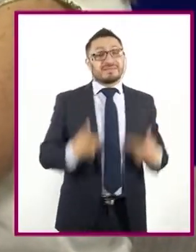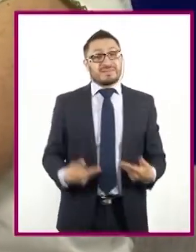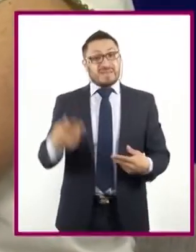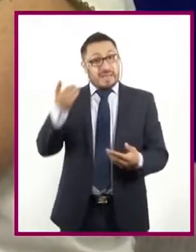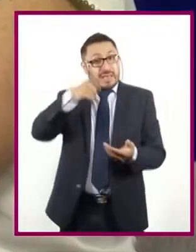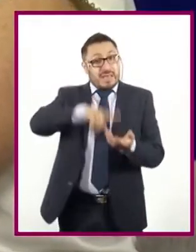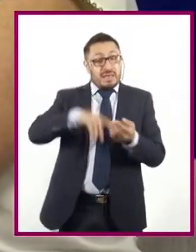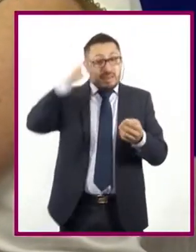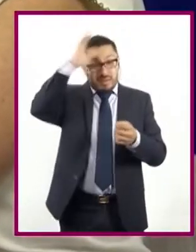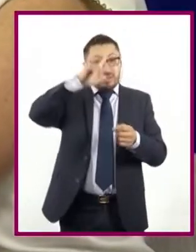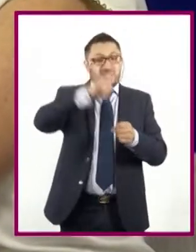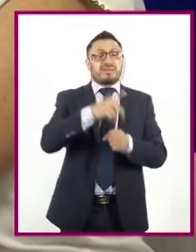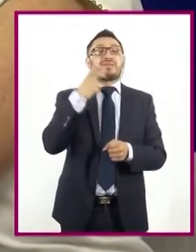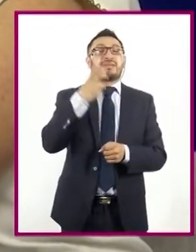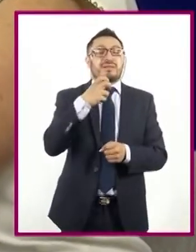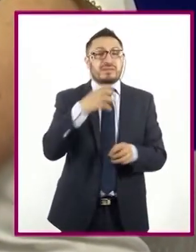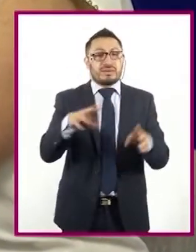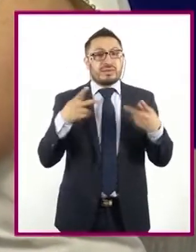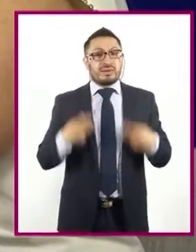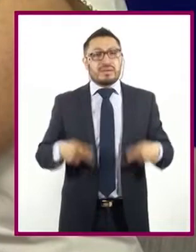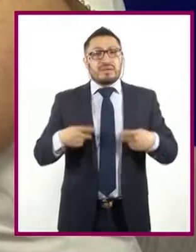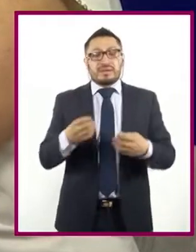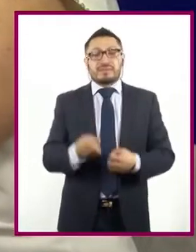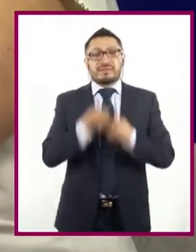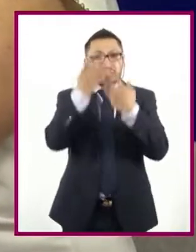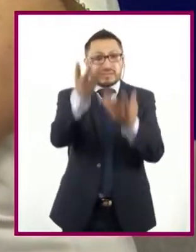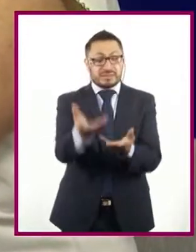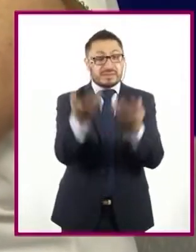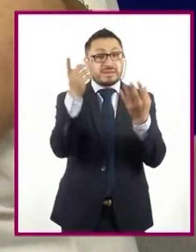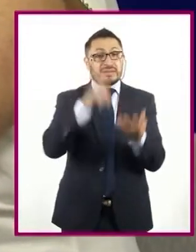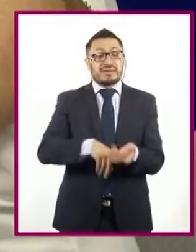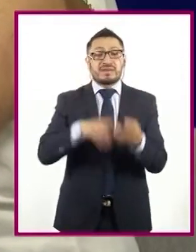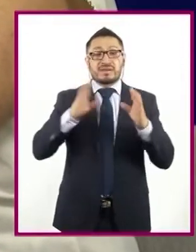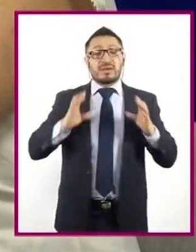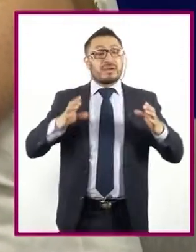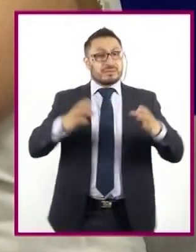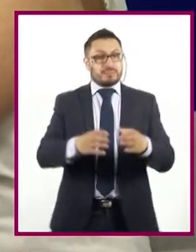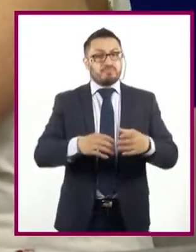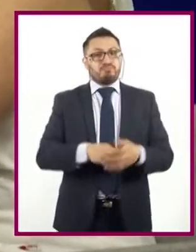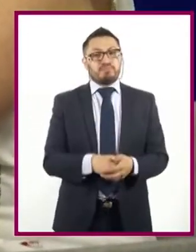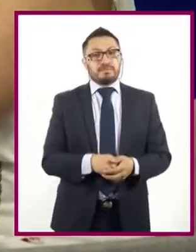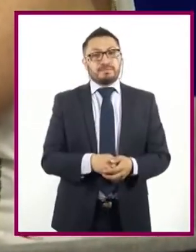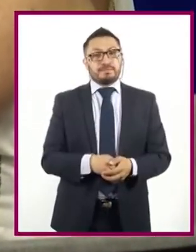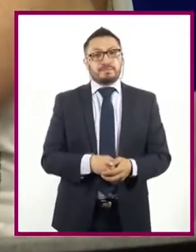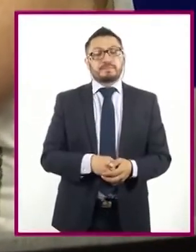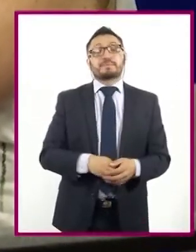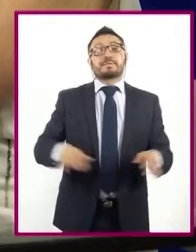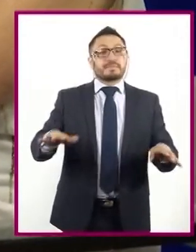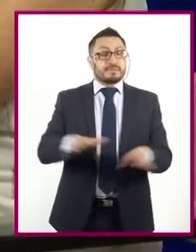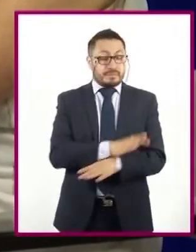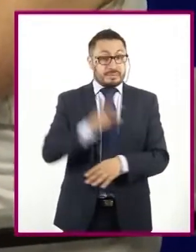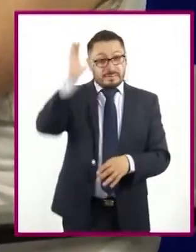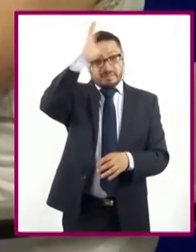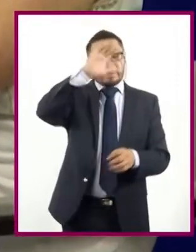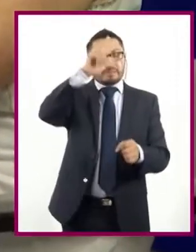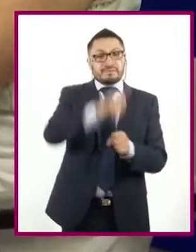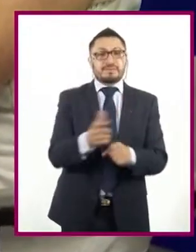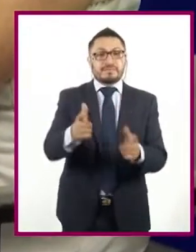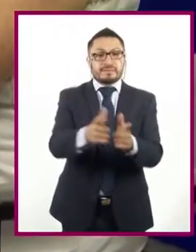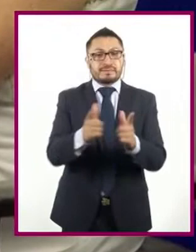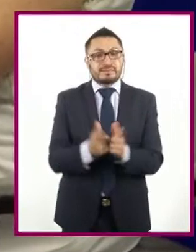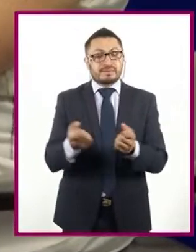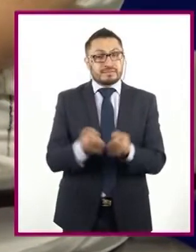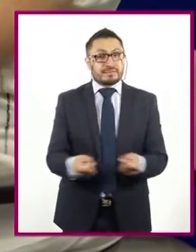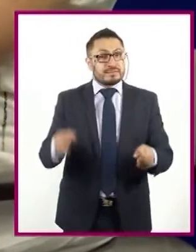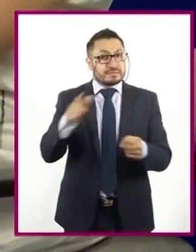cultura, el ser humano se expresa y trasciende dentro de la misma colectividad. Los cambios culturales en los grupos sociales de